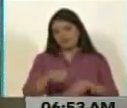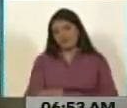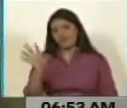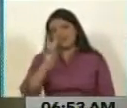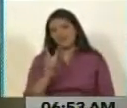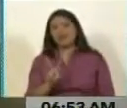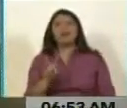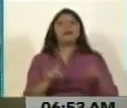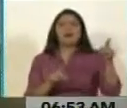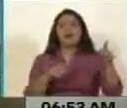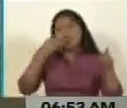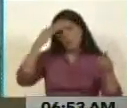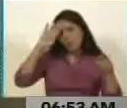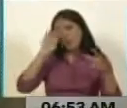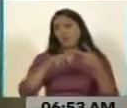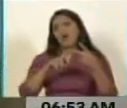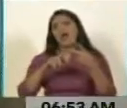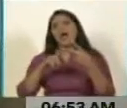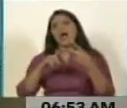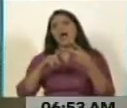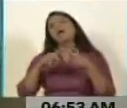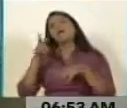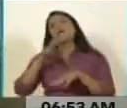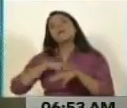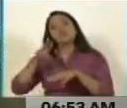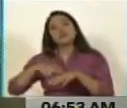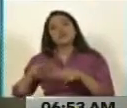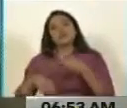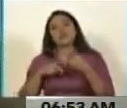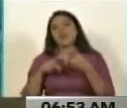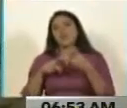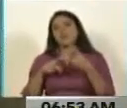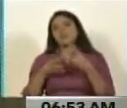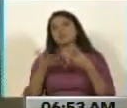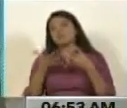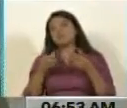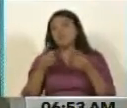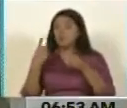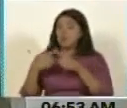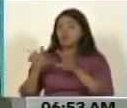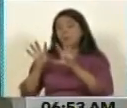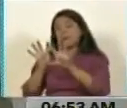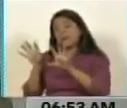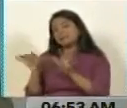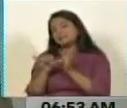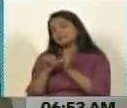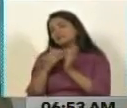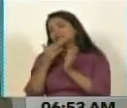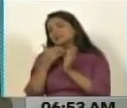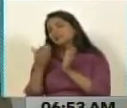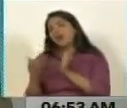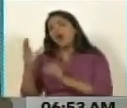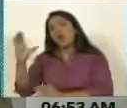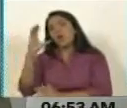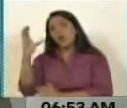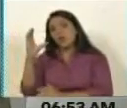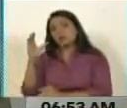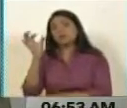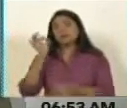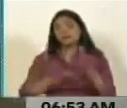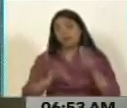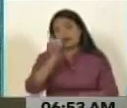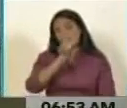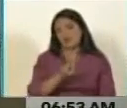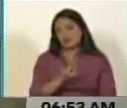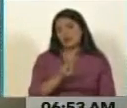en Cuba, ha pasado en Puerto Rico, llega a pasar en países muy cercanos como Colombia. Y va a pasar en Venezuela con toda esta inversión que se